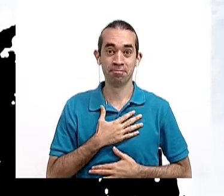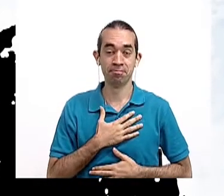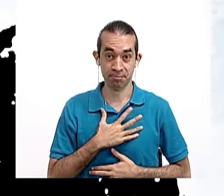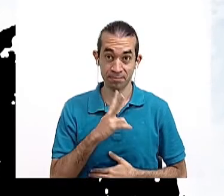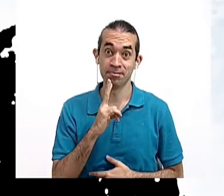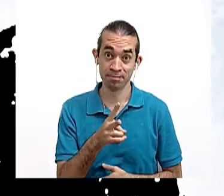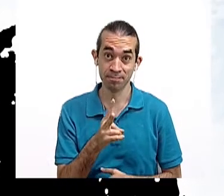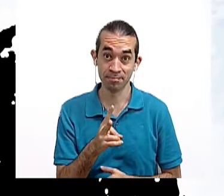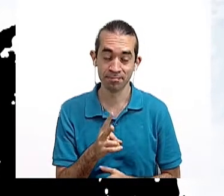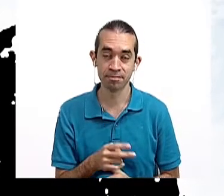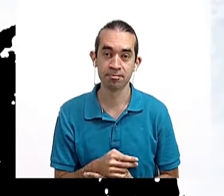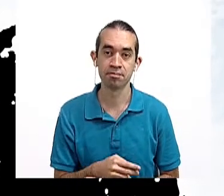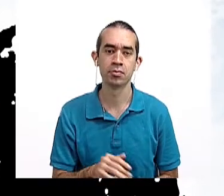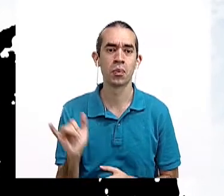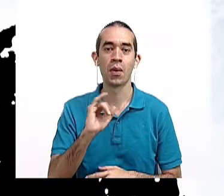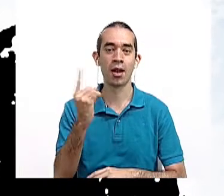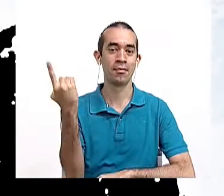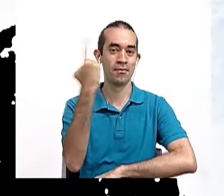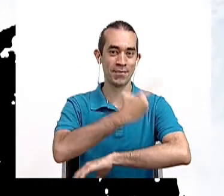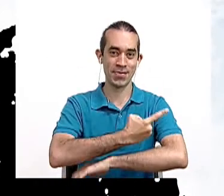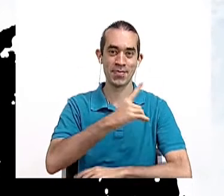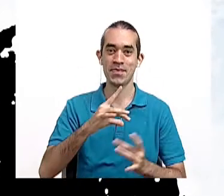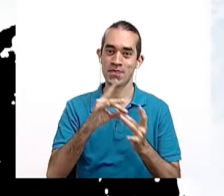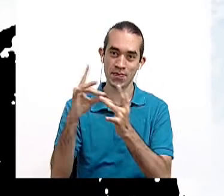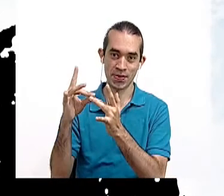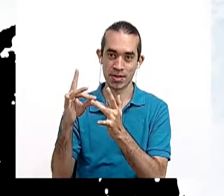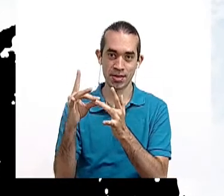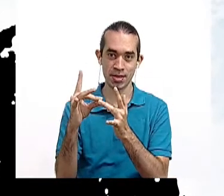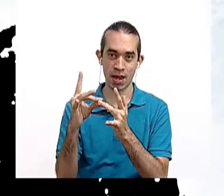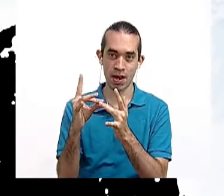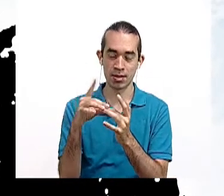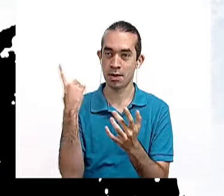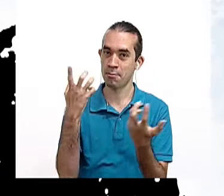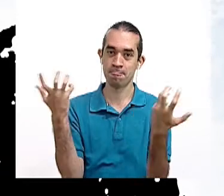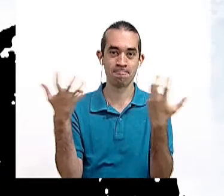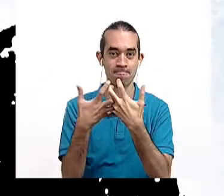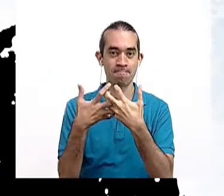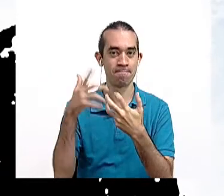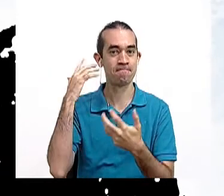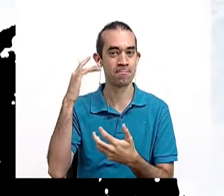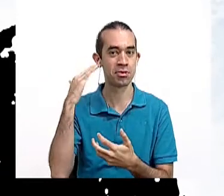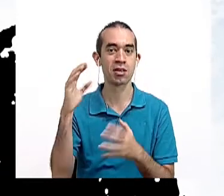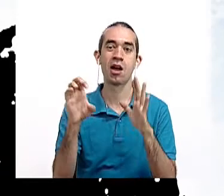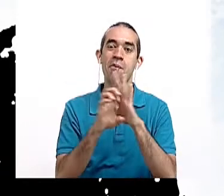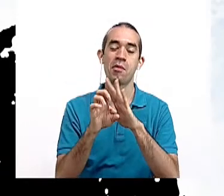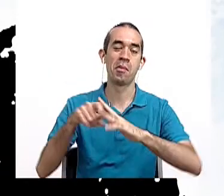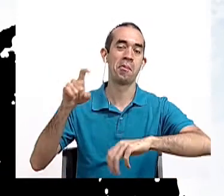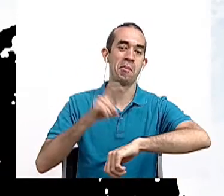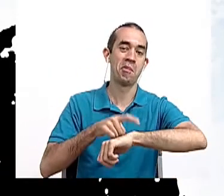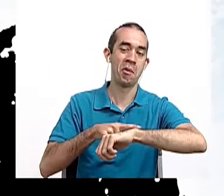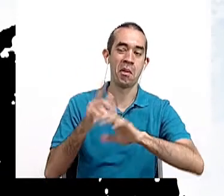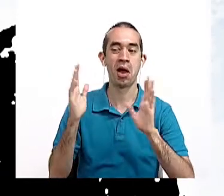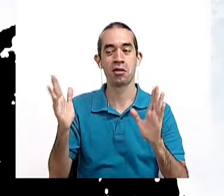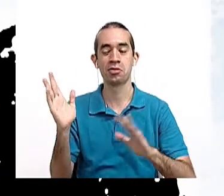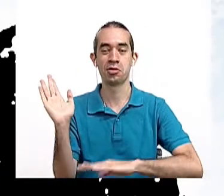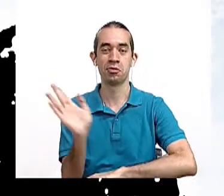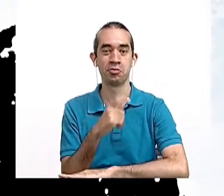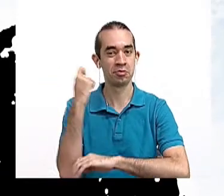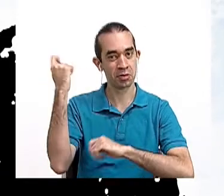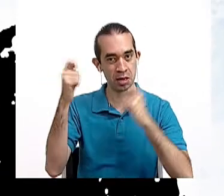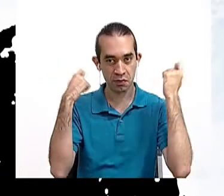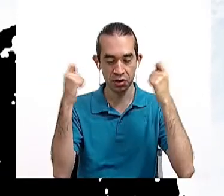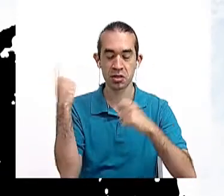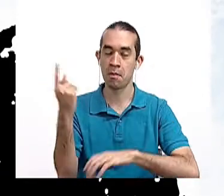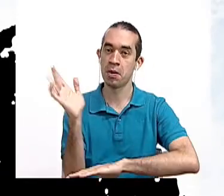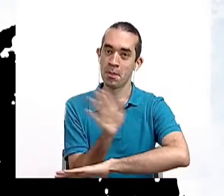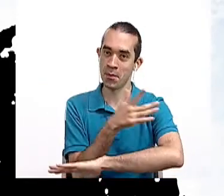Incluso las fechas especiales las acomodamos con música. Siempre que viene una época, una celebración, hay una pieza, una tonada